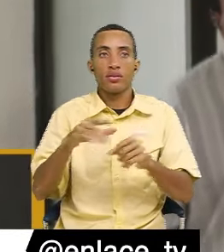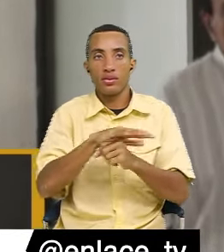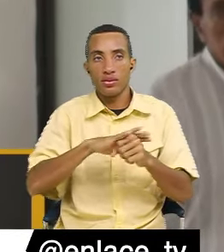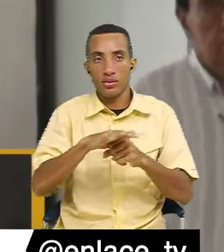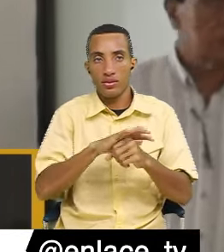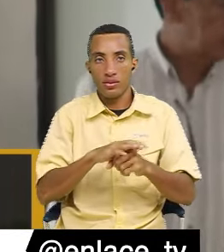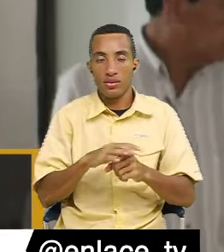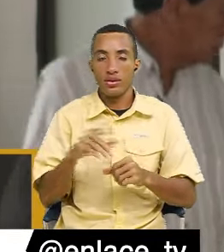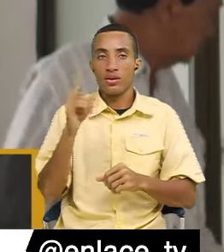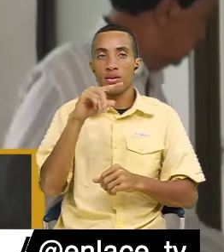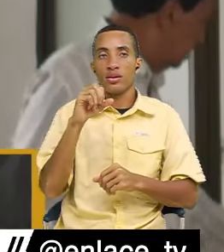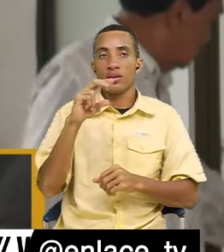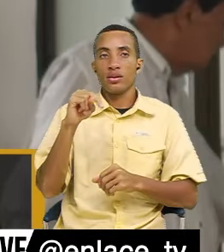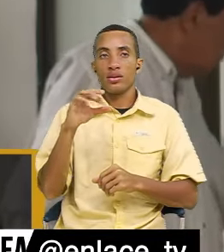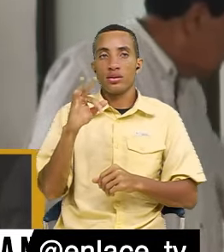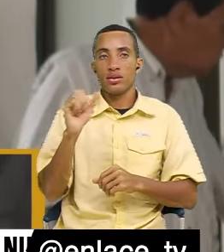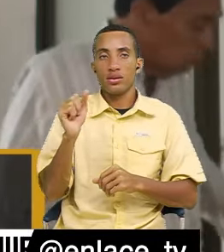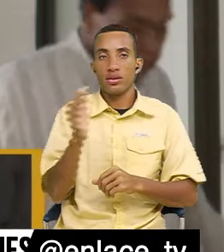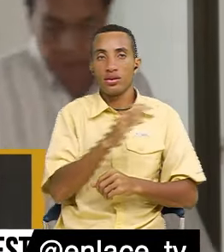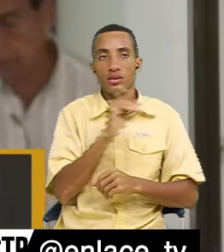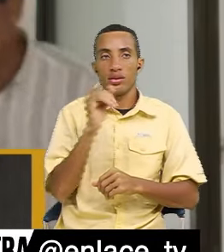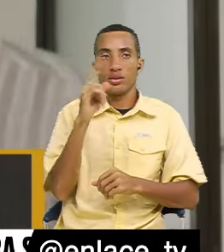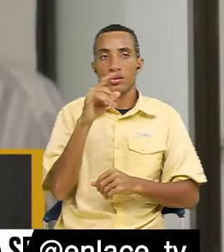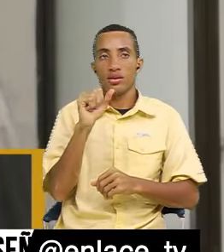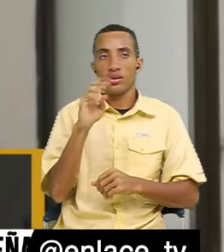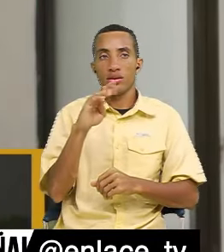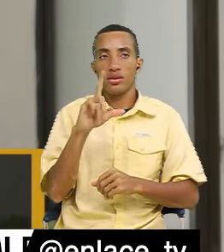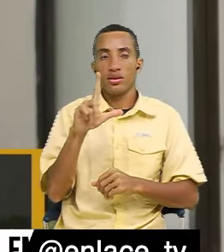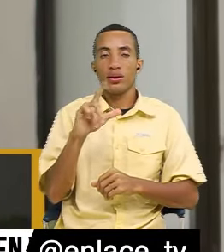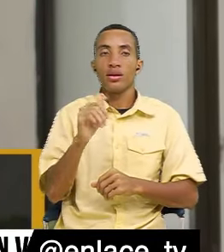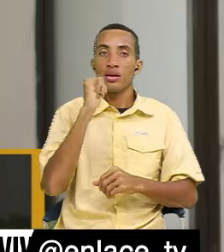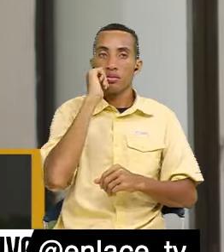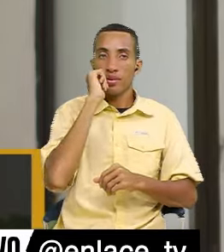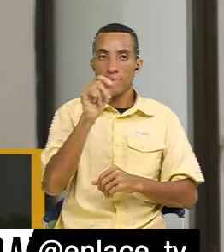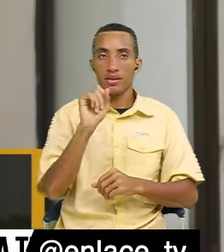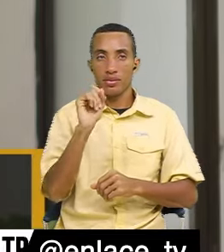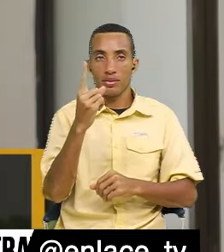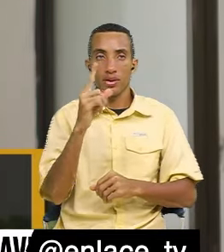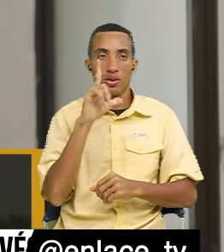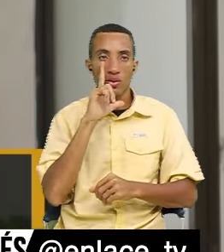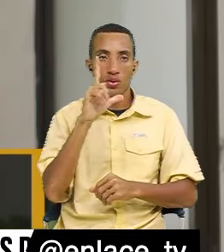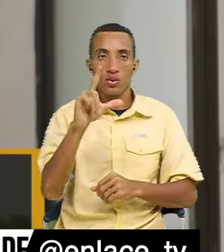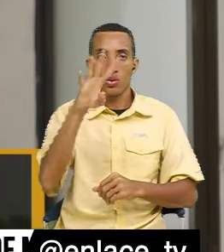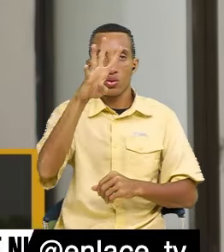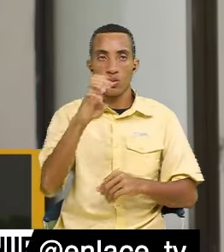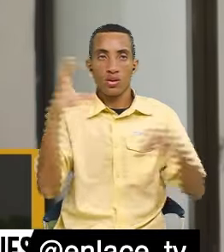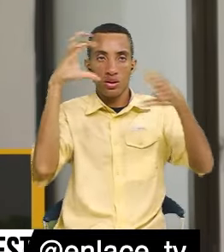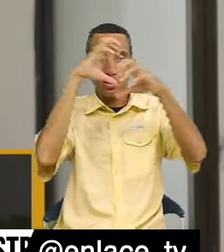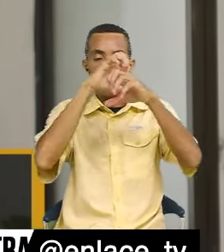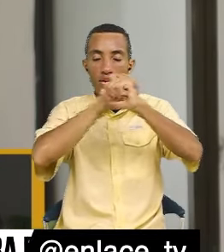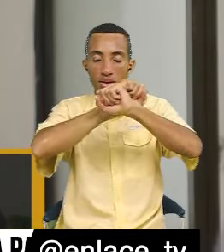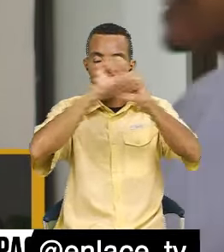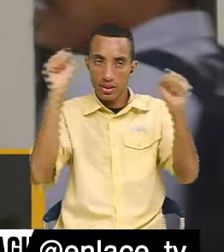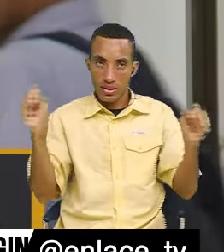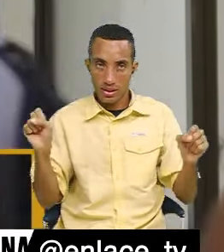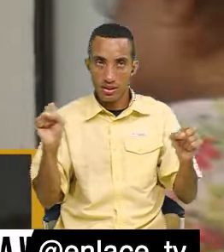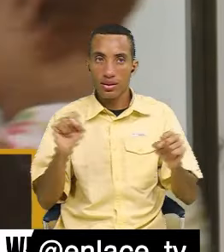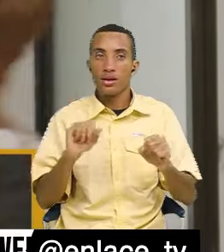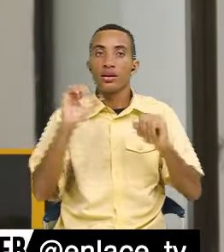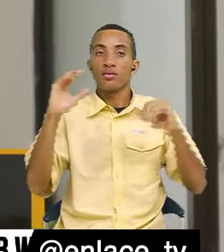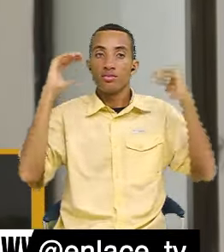Santa Isabel. Así, con la ayuda de Dios, nos posesionamos mañana 1 de julio a partir de las 9 de la mañana en el Coliseo Luis F. Castellano. Quedan